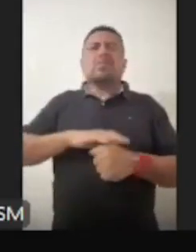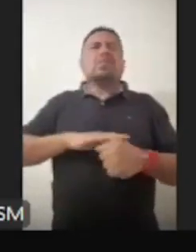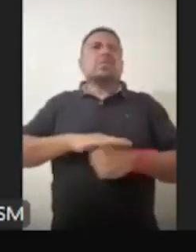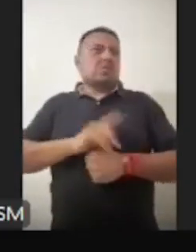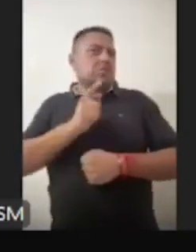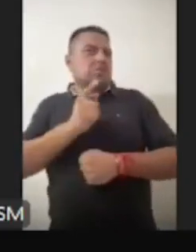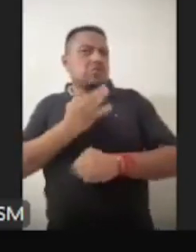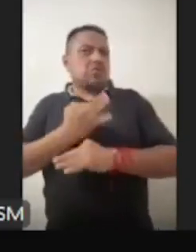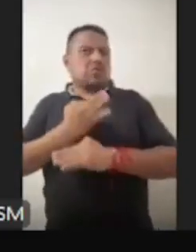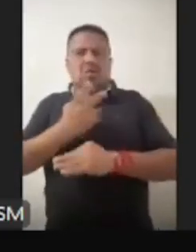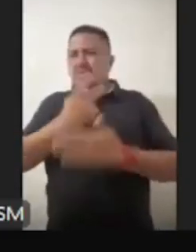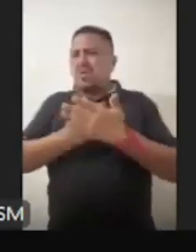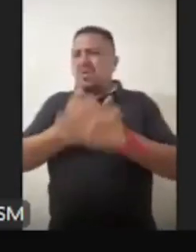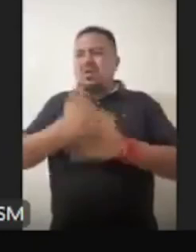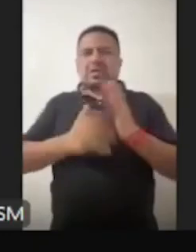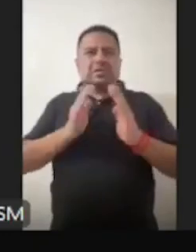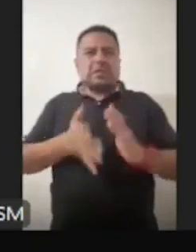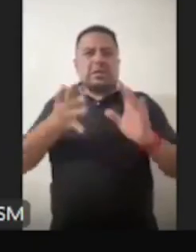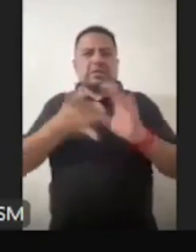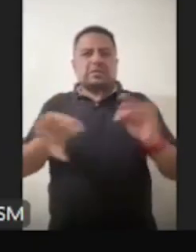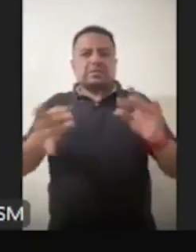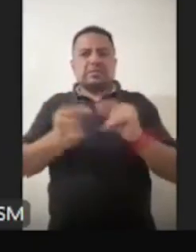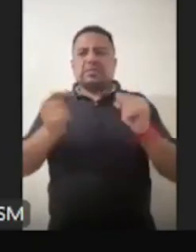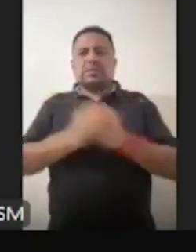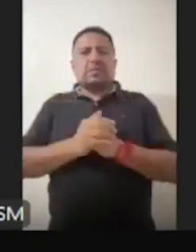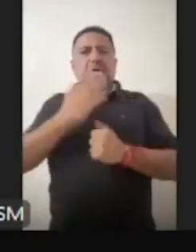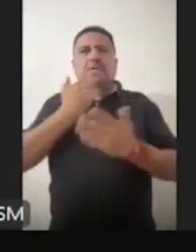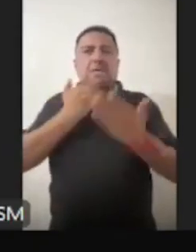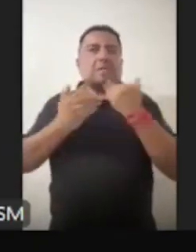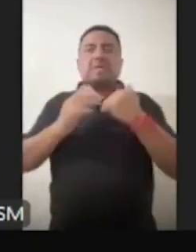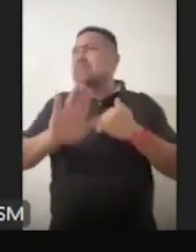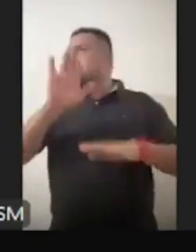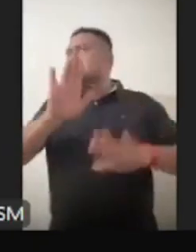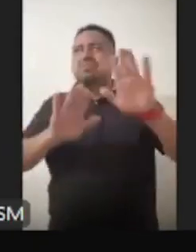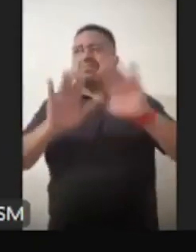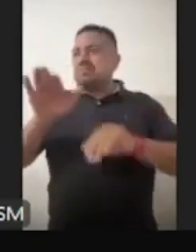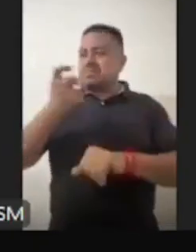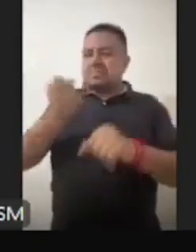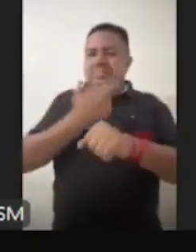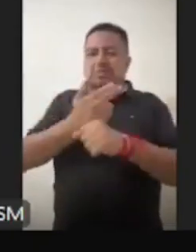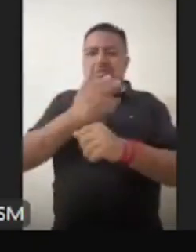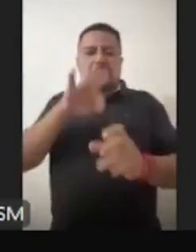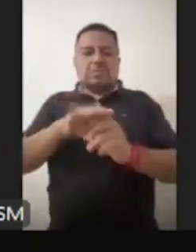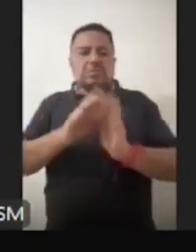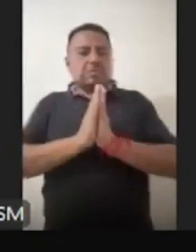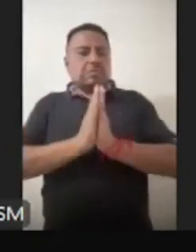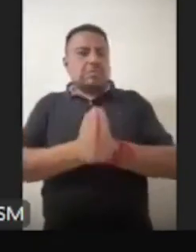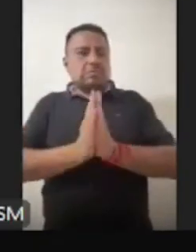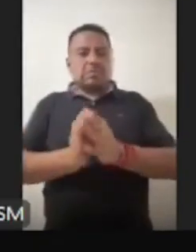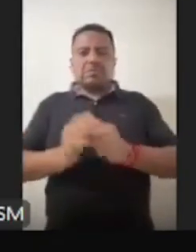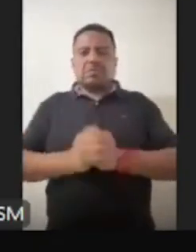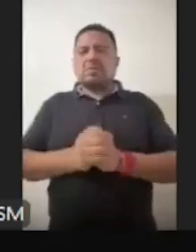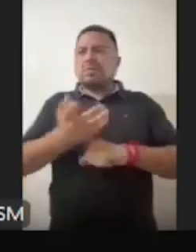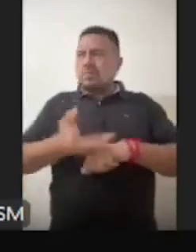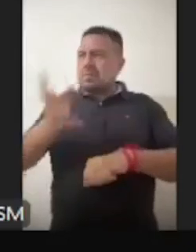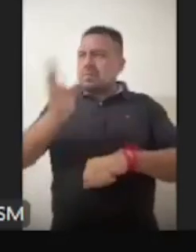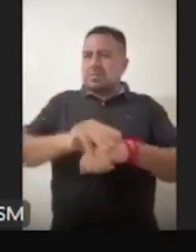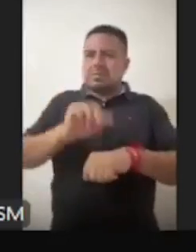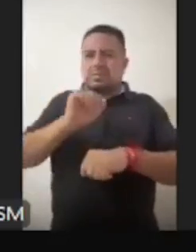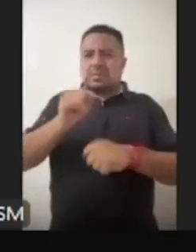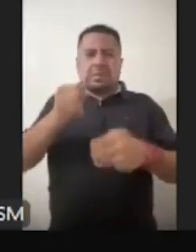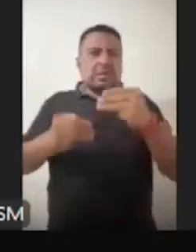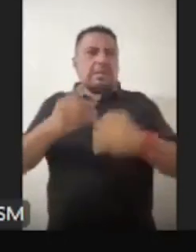consideración el proyecto del que se ha dado cuenta. No habiendo comentarios al respecto, secretario, tome la votación, por favor. Con su autorización, magistrada